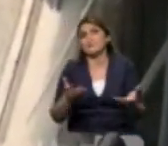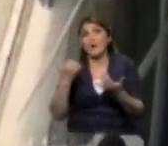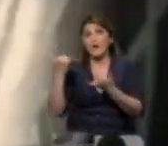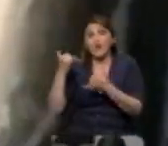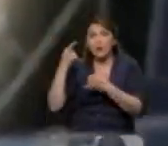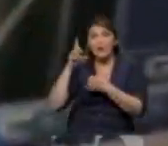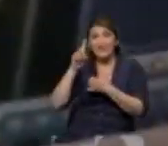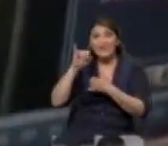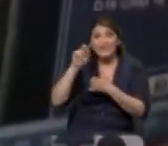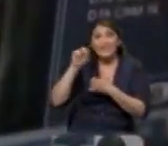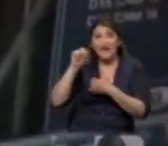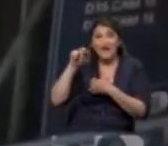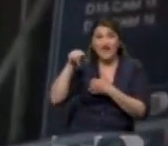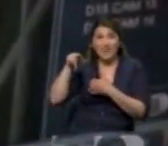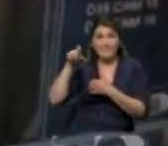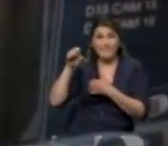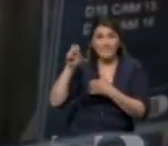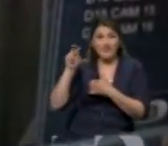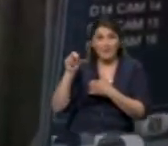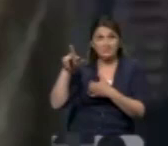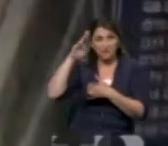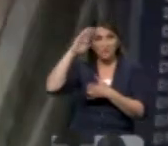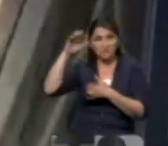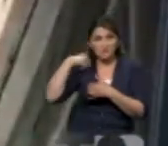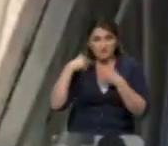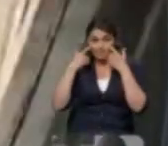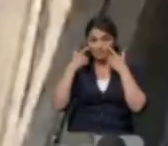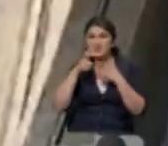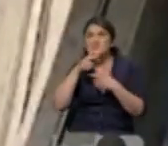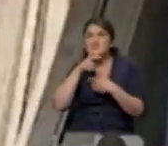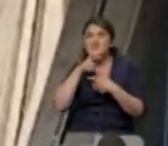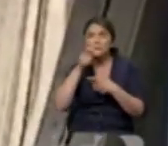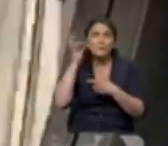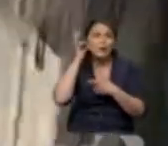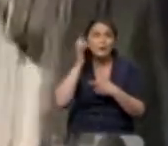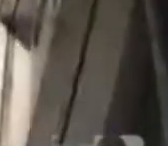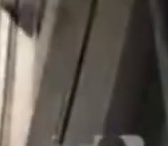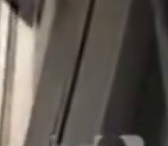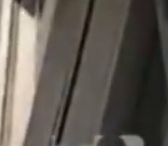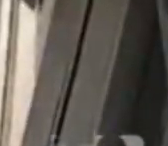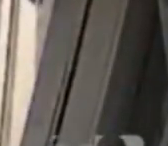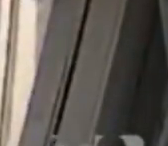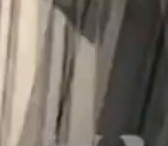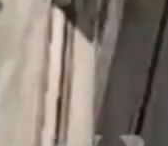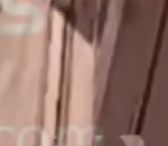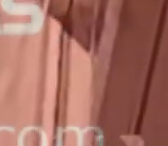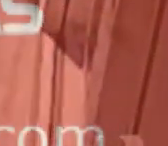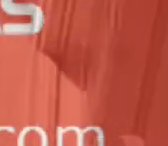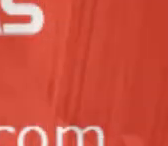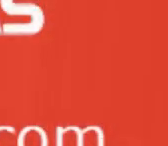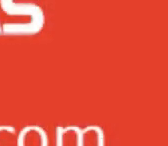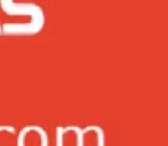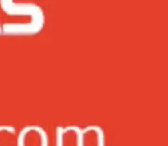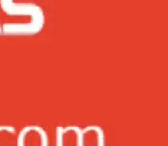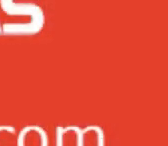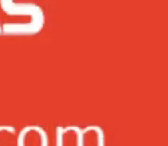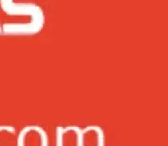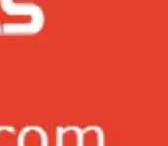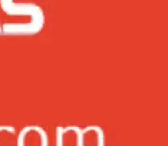la pista de la persona que abandonó a la bebé. Desde Santo Domingo, Ramiro Moreira Sánchez, 24 horas.